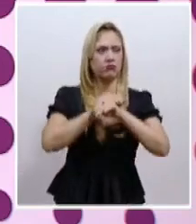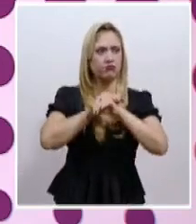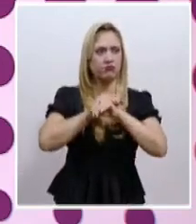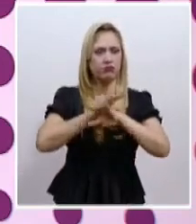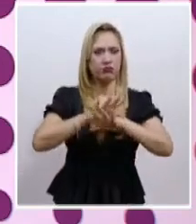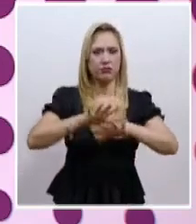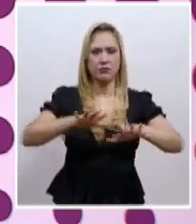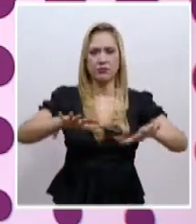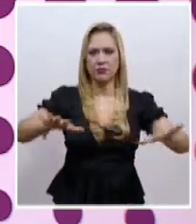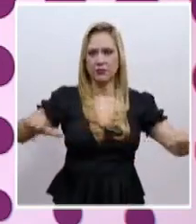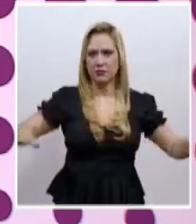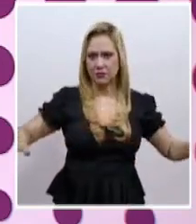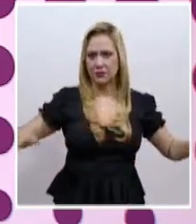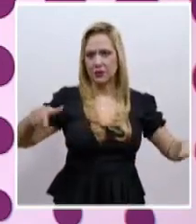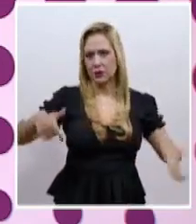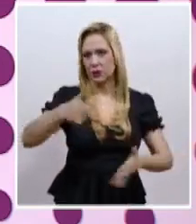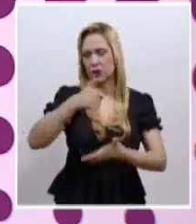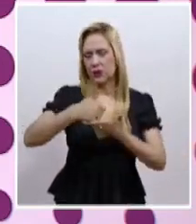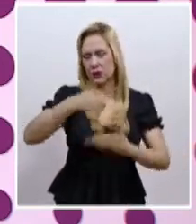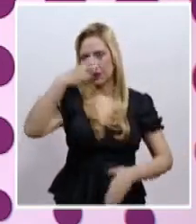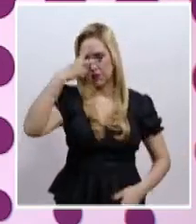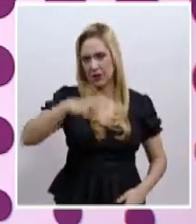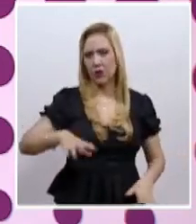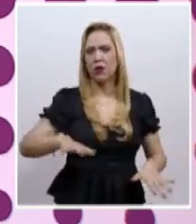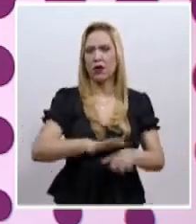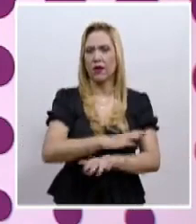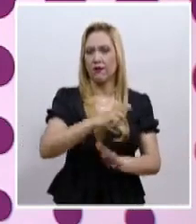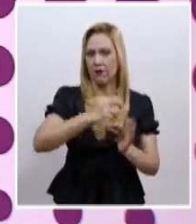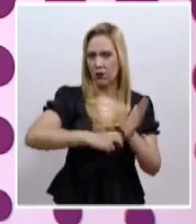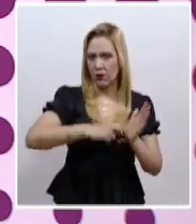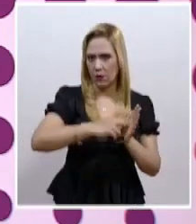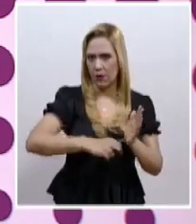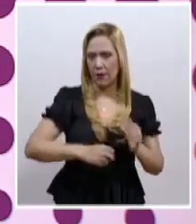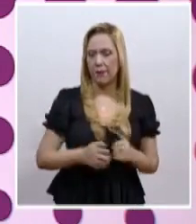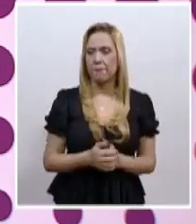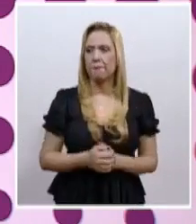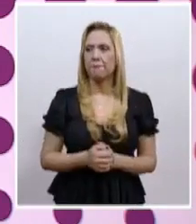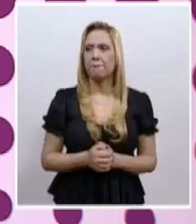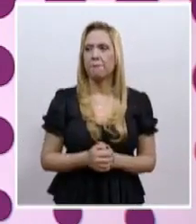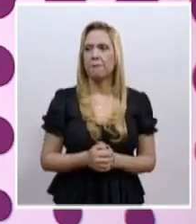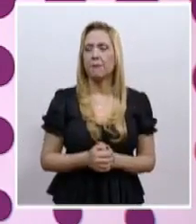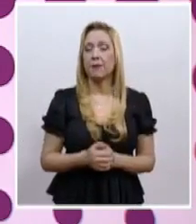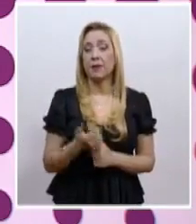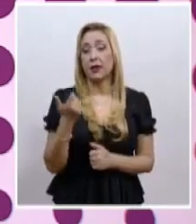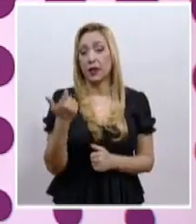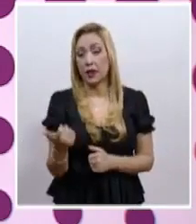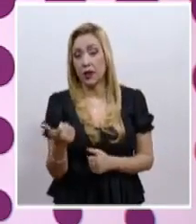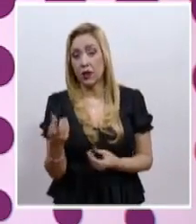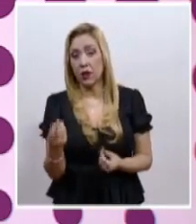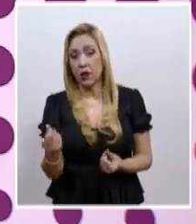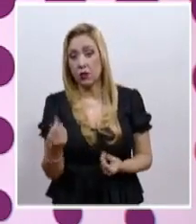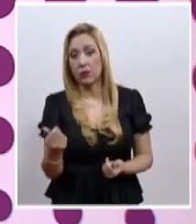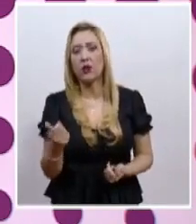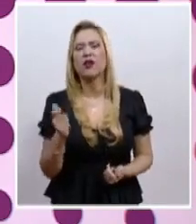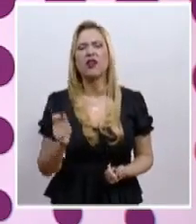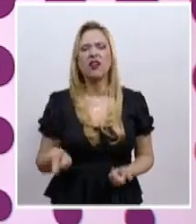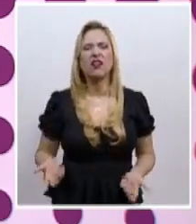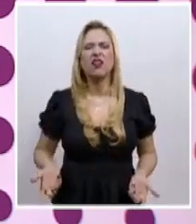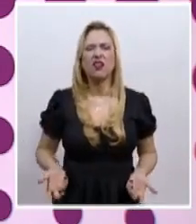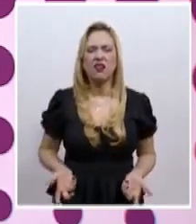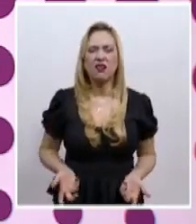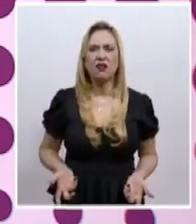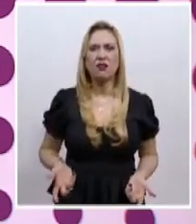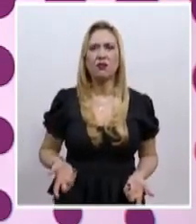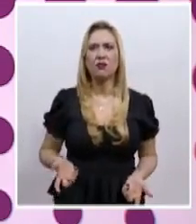empezó a aplicar esta reforma en la Ciudad de México. La reforma, por lo económico, lo que busca hacer